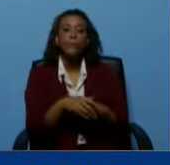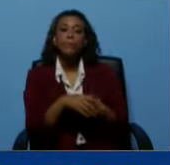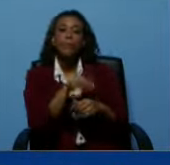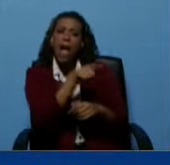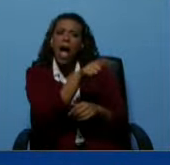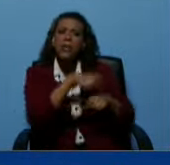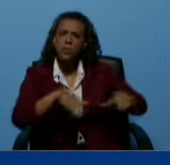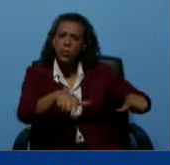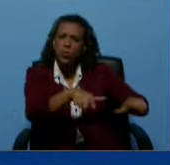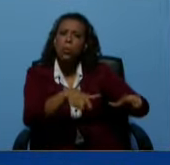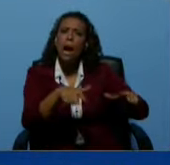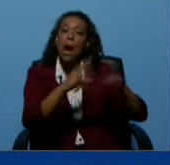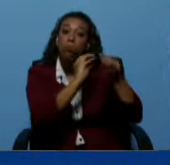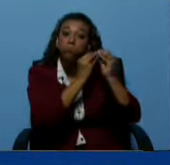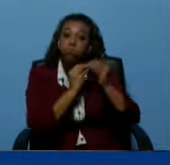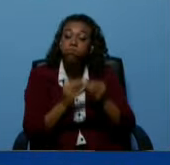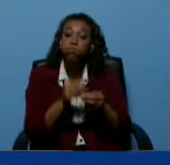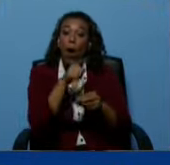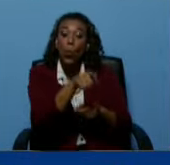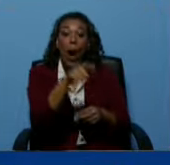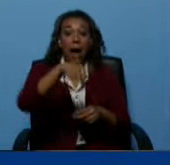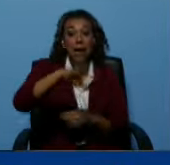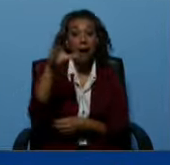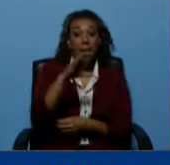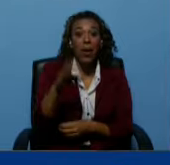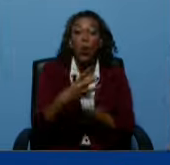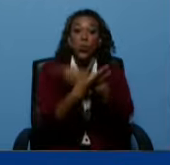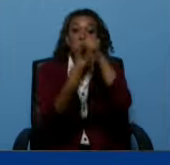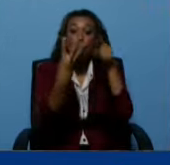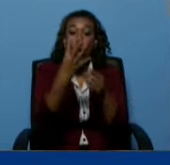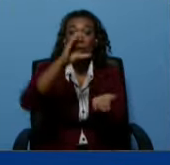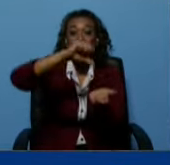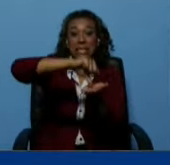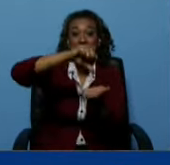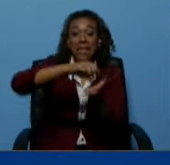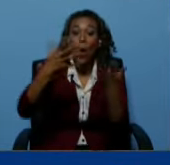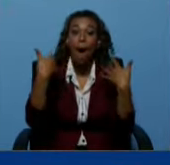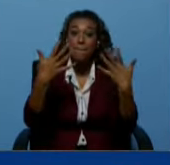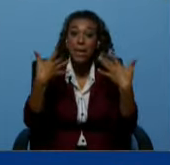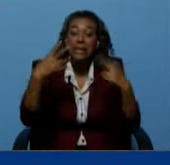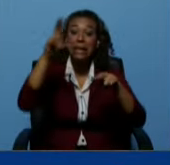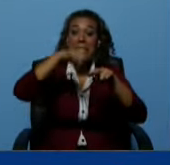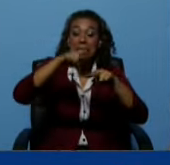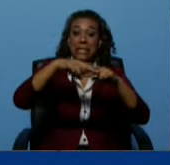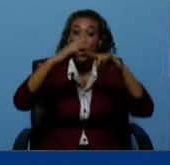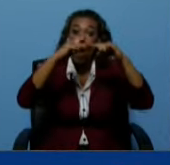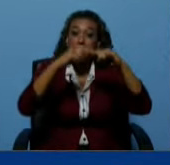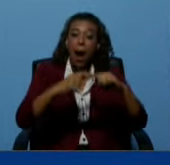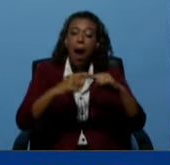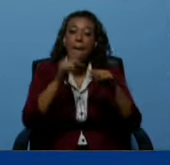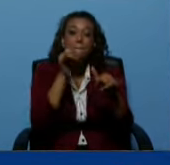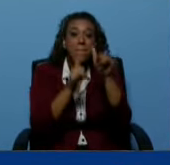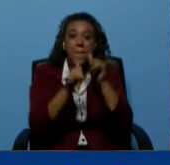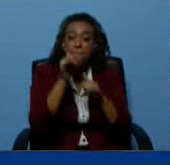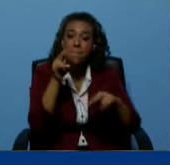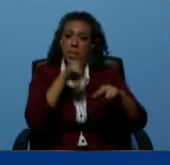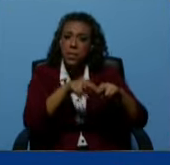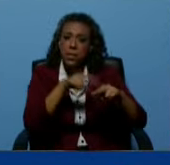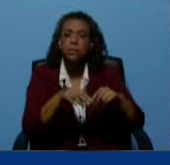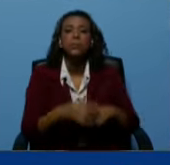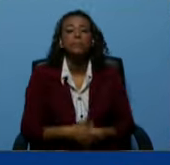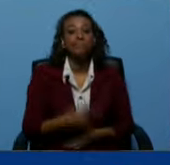Infantil, hemos reinaugurado en Caracas 4 centros de emergencias hospitalarias para pediatría.